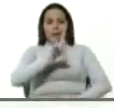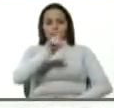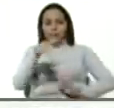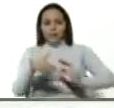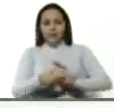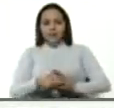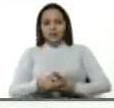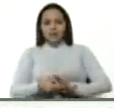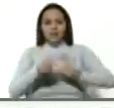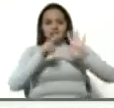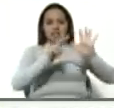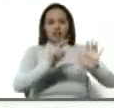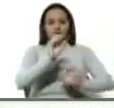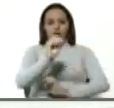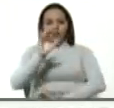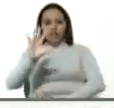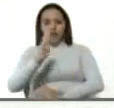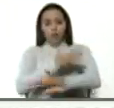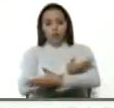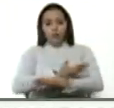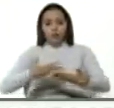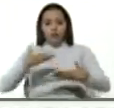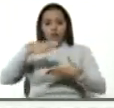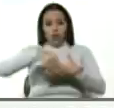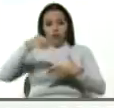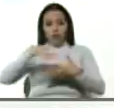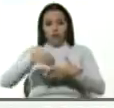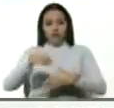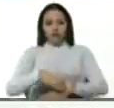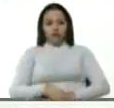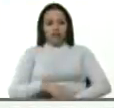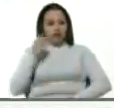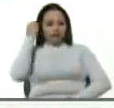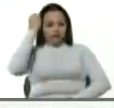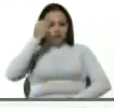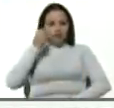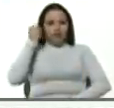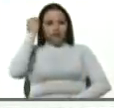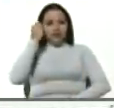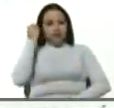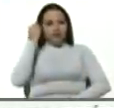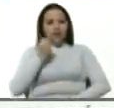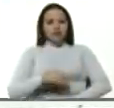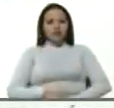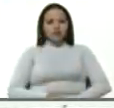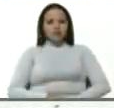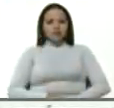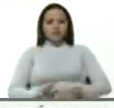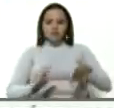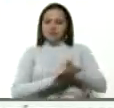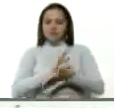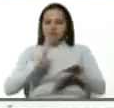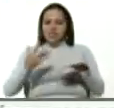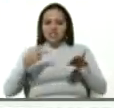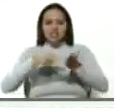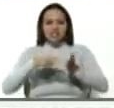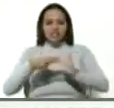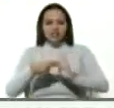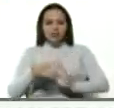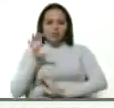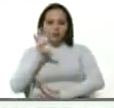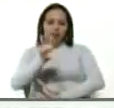1.705 millones de dólares. Imagínense entonces de lo que estamos hablando. Un país que